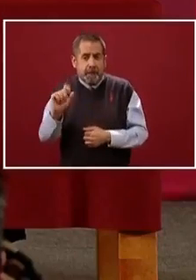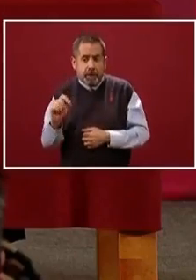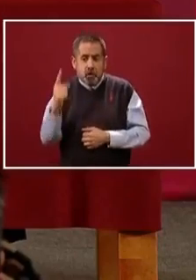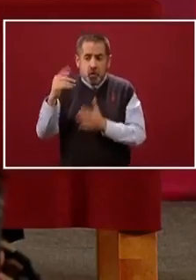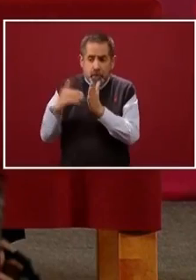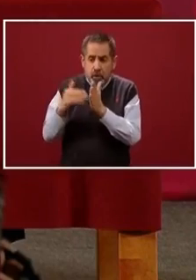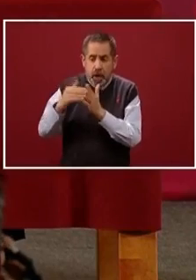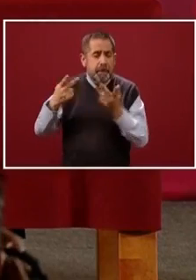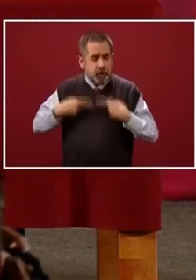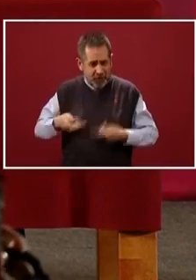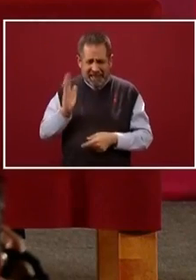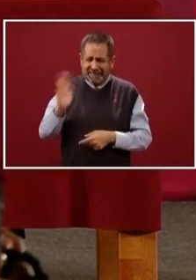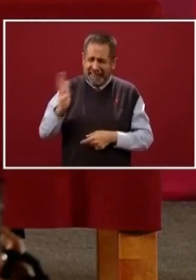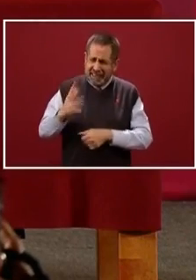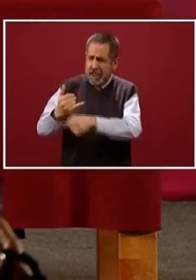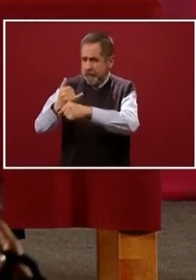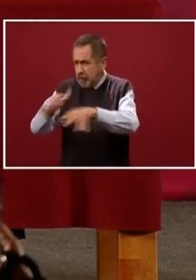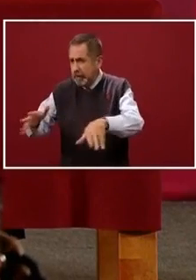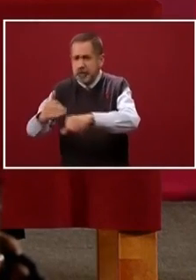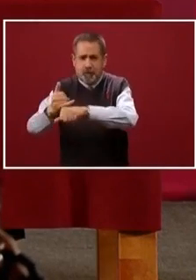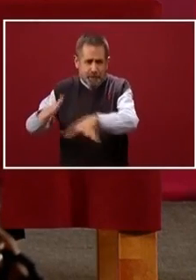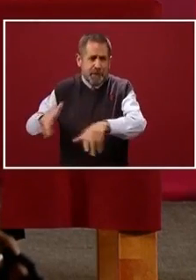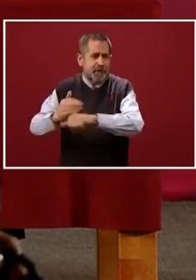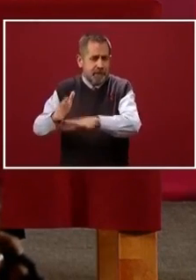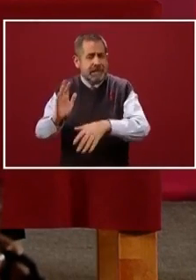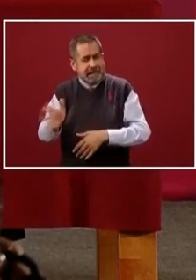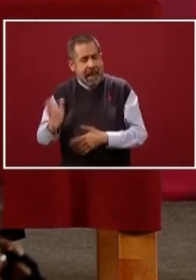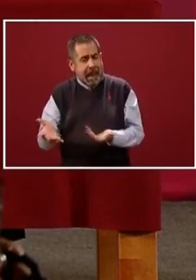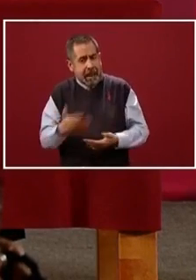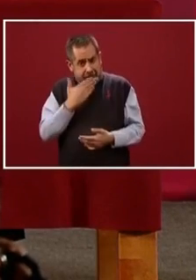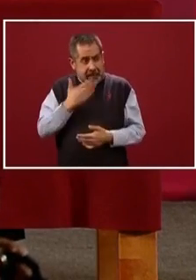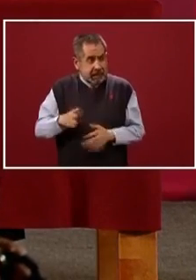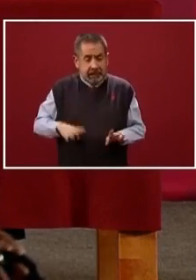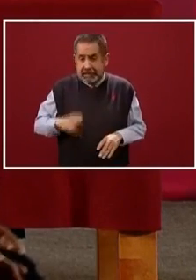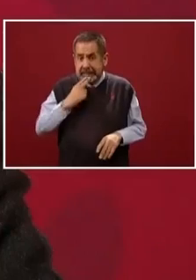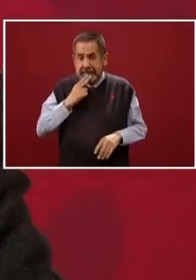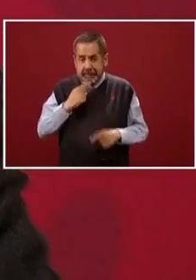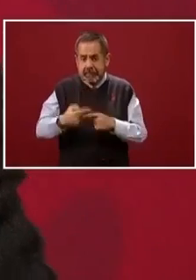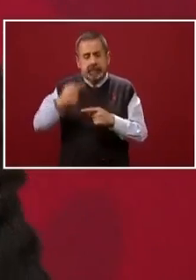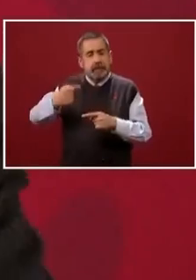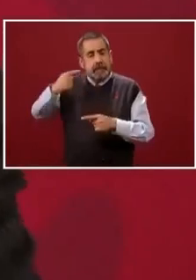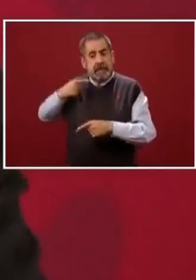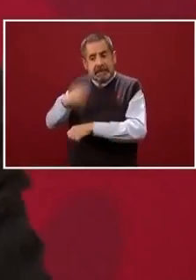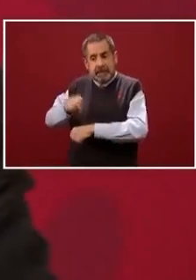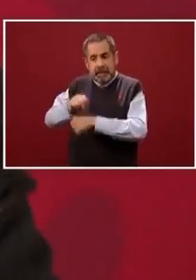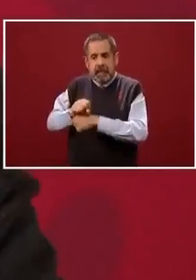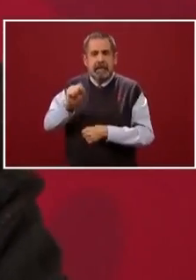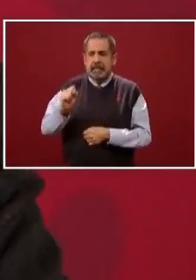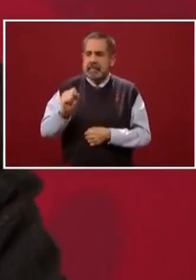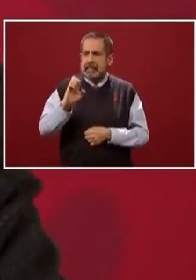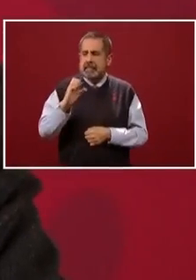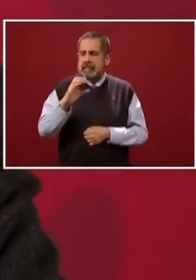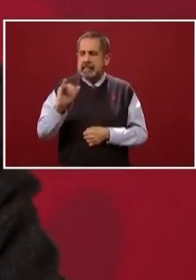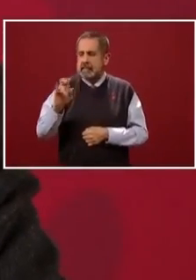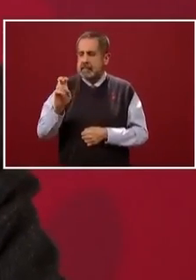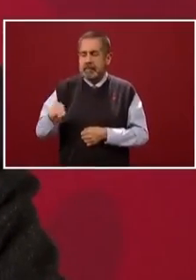personas. Y esto ha sido muy benéfico porque desde hace varias semanas la Secretaría de Bienestar, quien